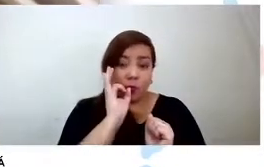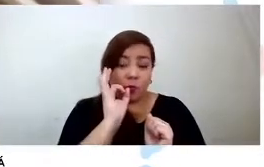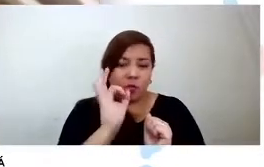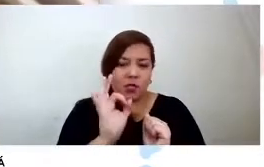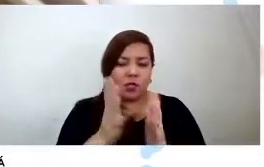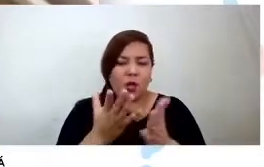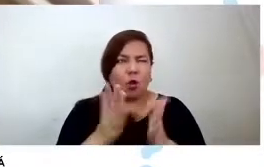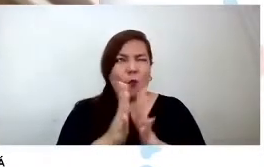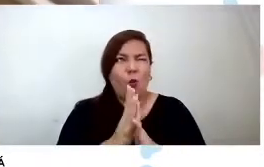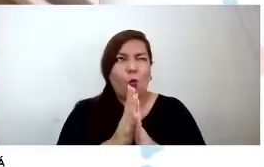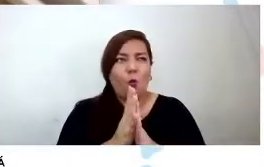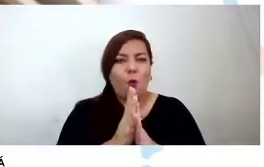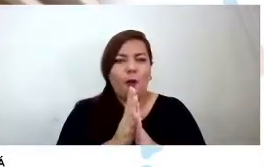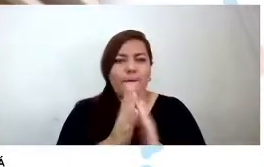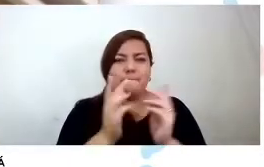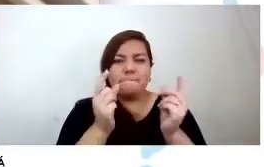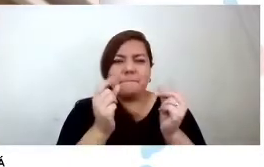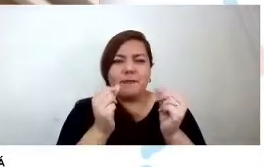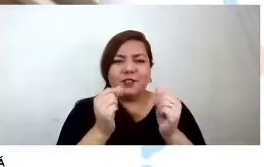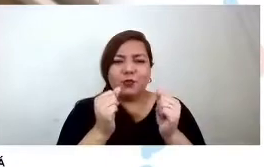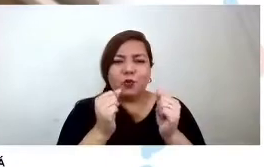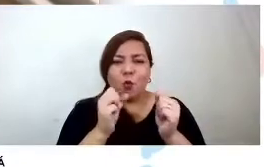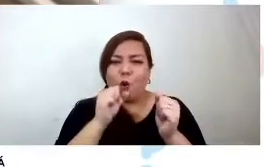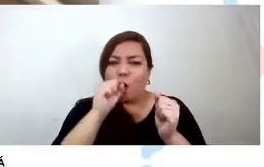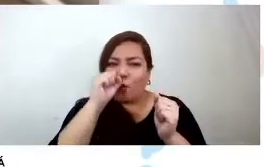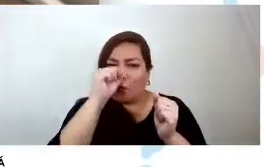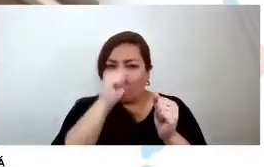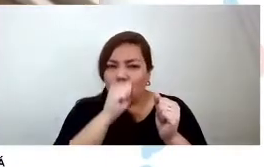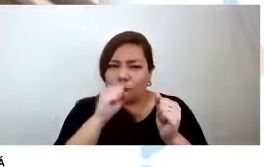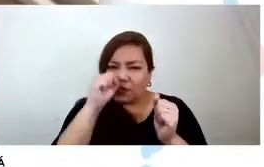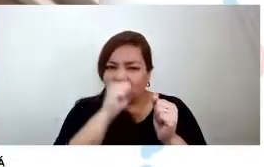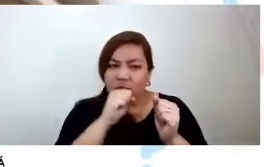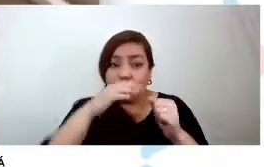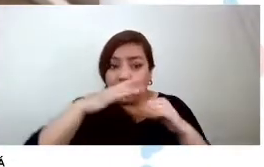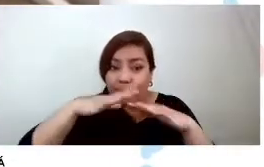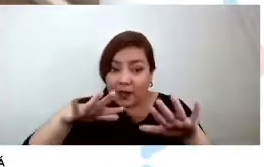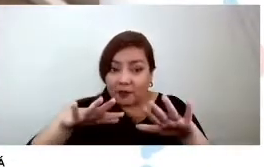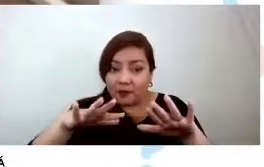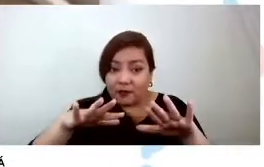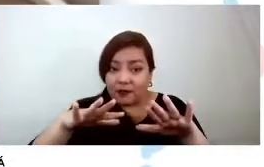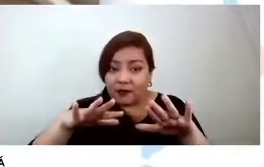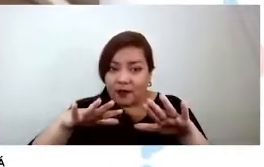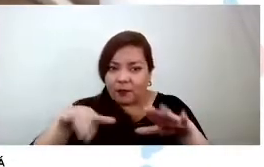es como similar a un chanchito de mar, pero no son parientes.